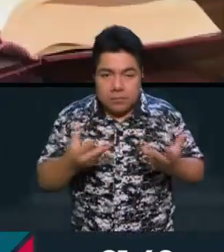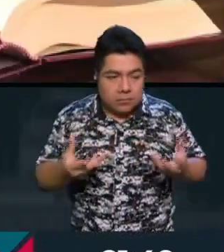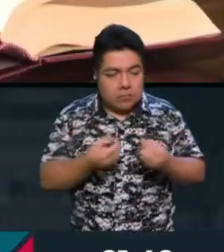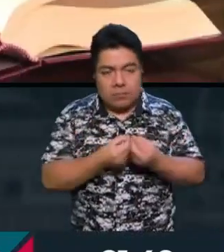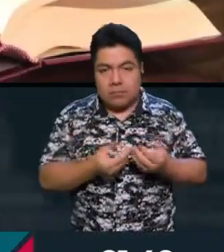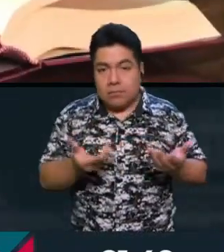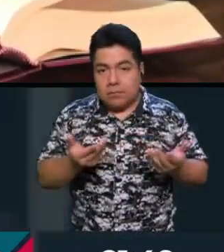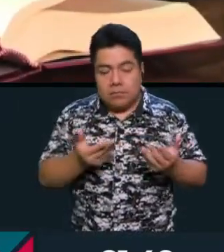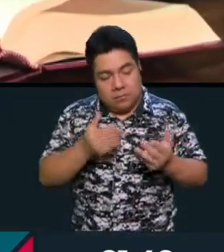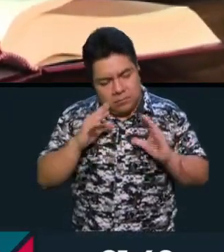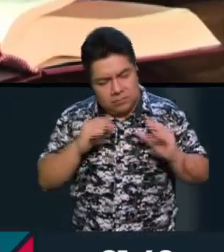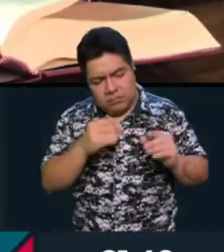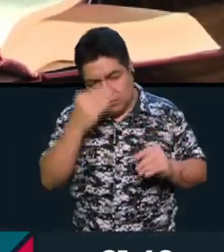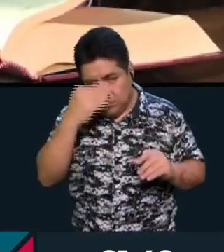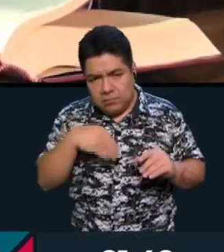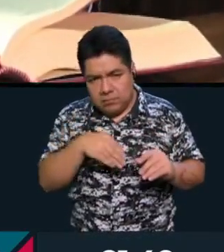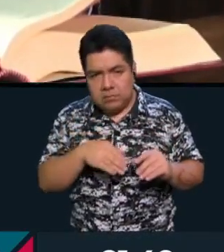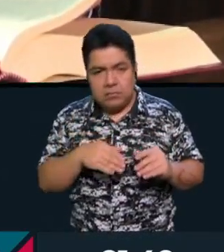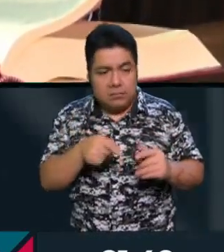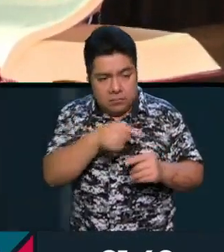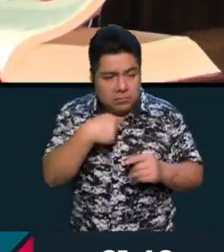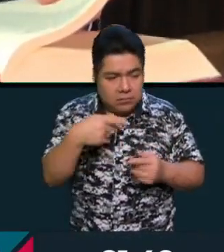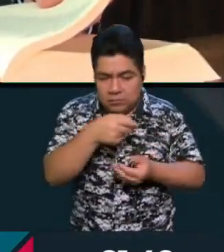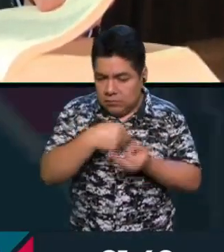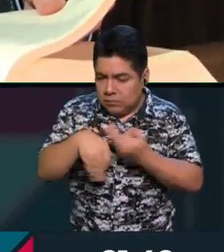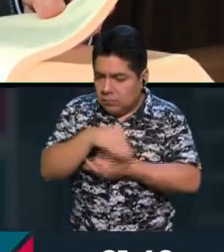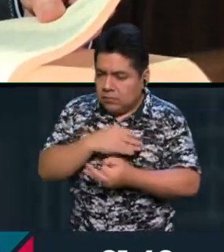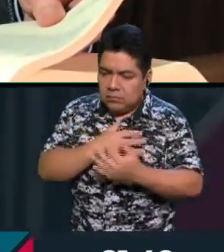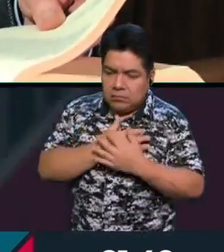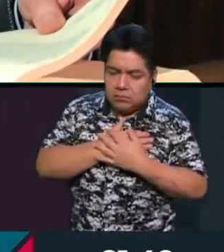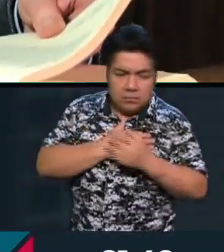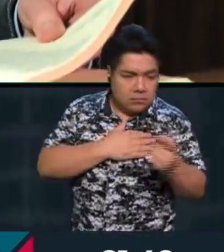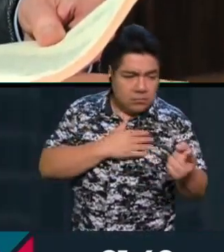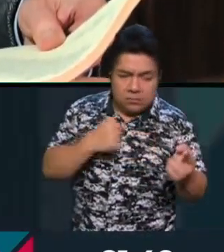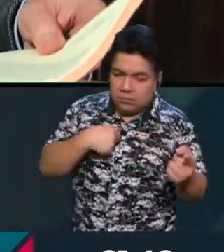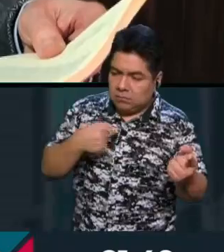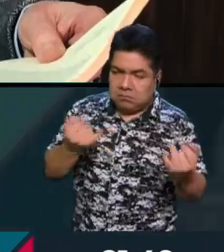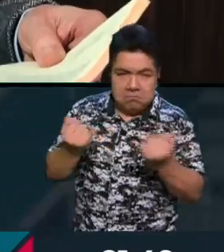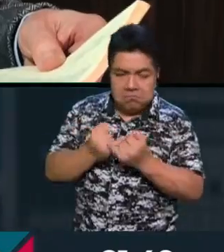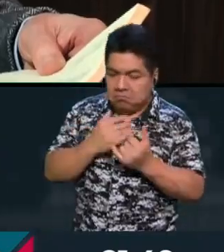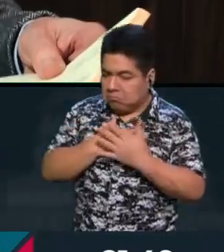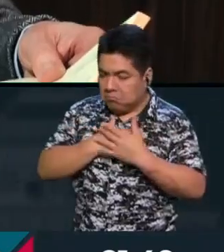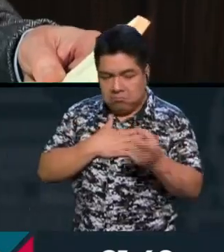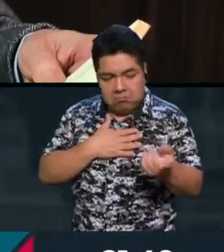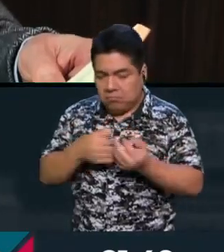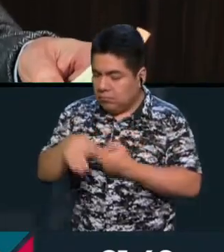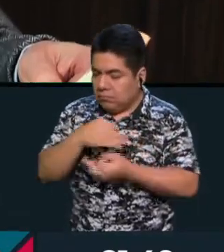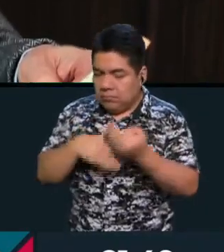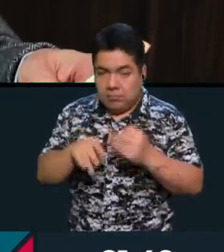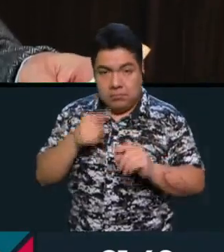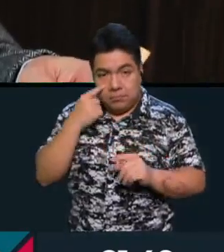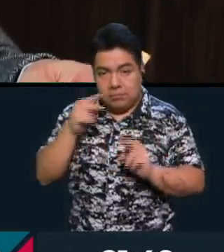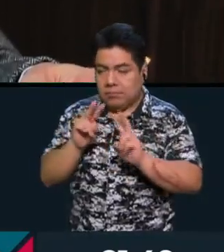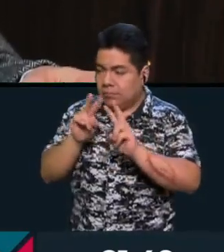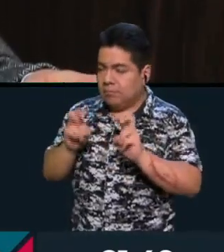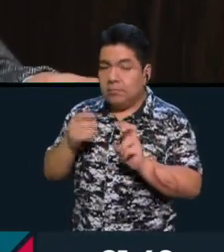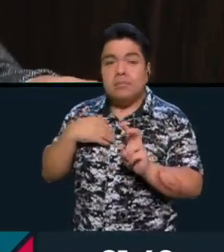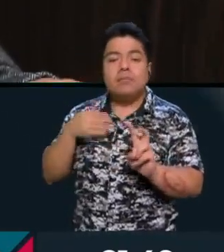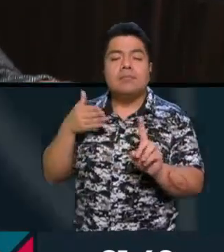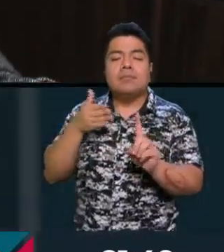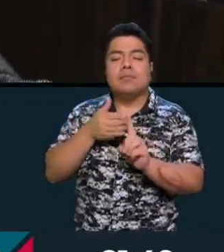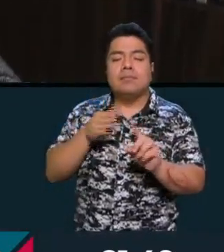en una enseñanza clave, que es ama al prójimo como a ti mismo. Pero, mira, vamos por ejemplo al tema que a mí me interesa